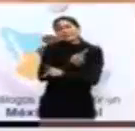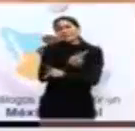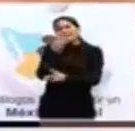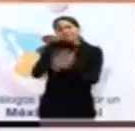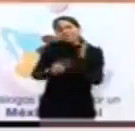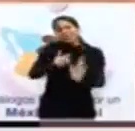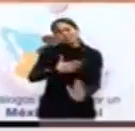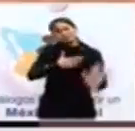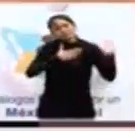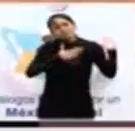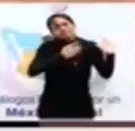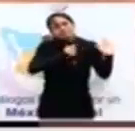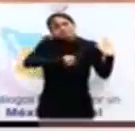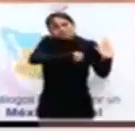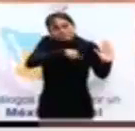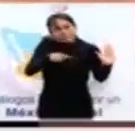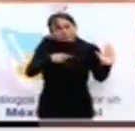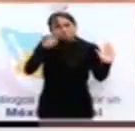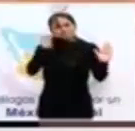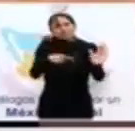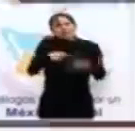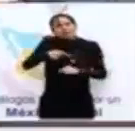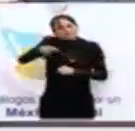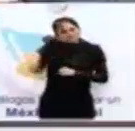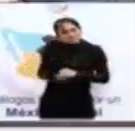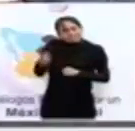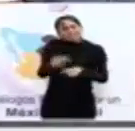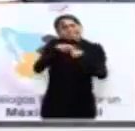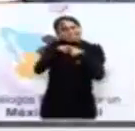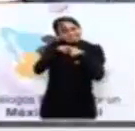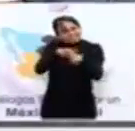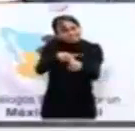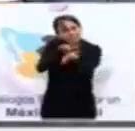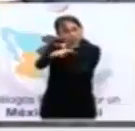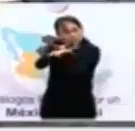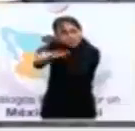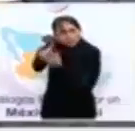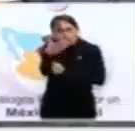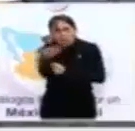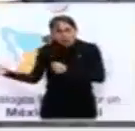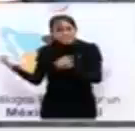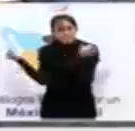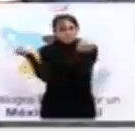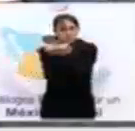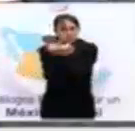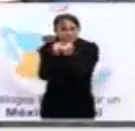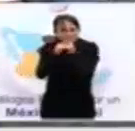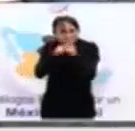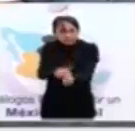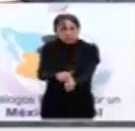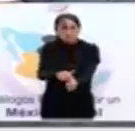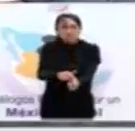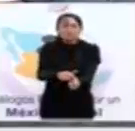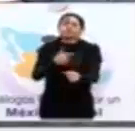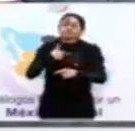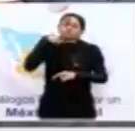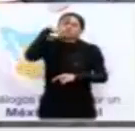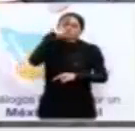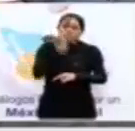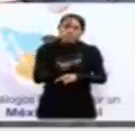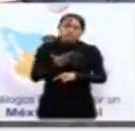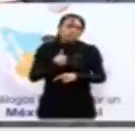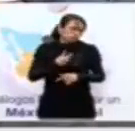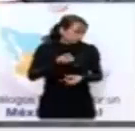cuando hablamos del medio y del sector rural. Entonces, yo quisiera, en forma complementaria a lo que se ha planteado, poner sobre la